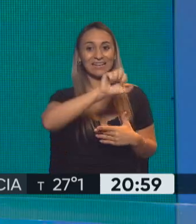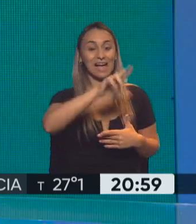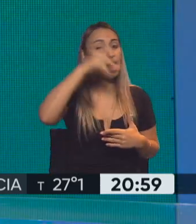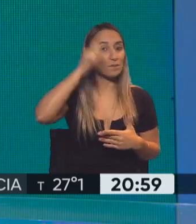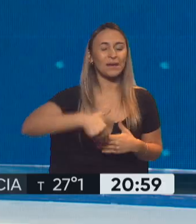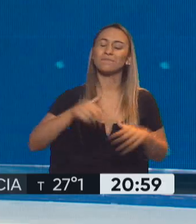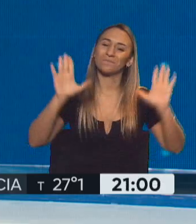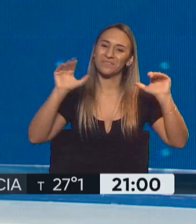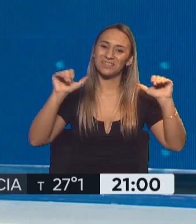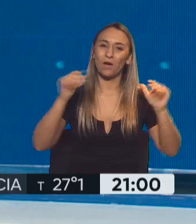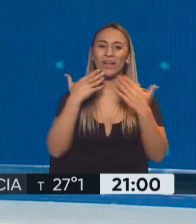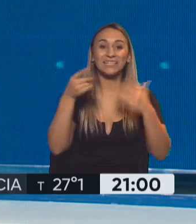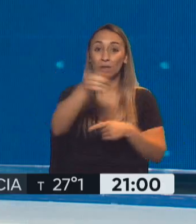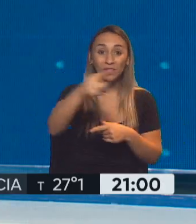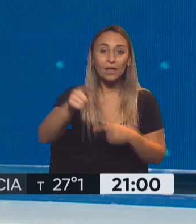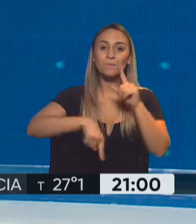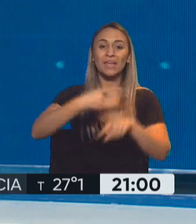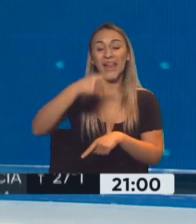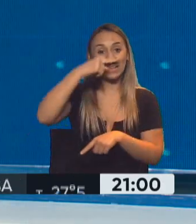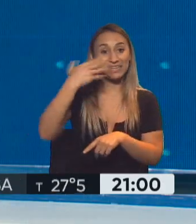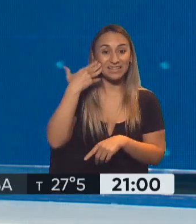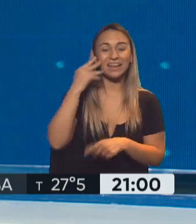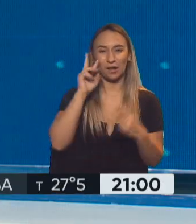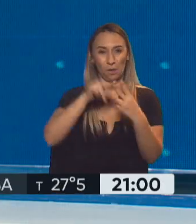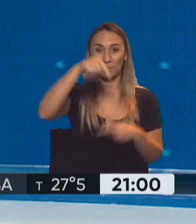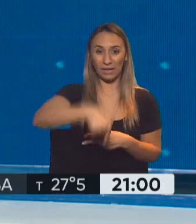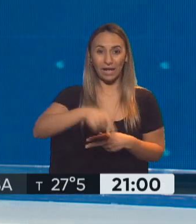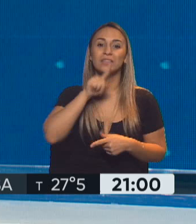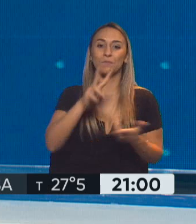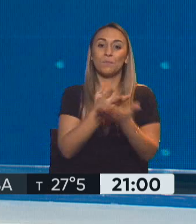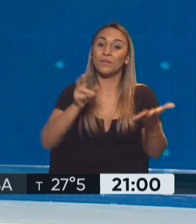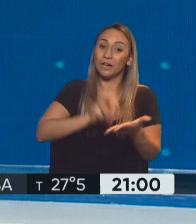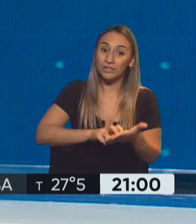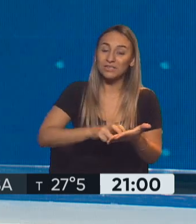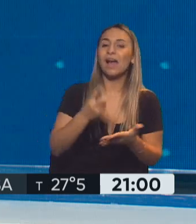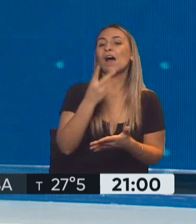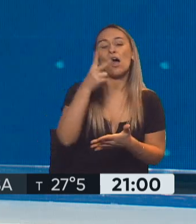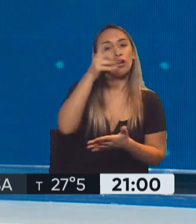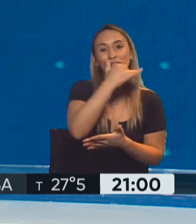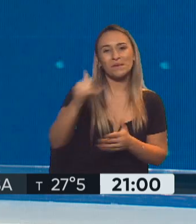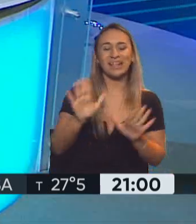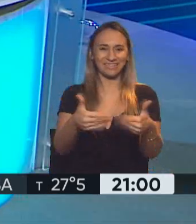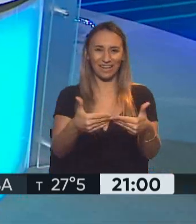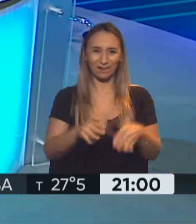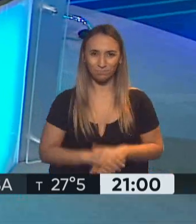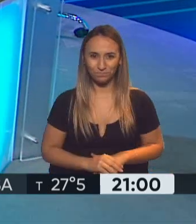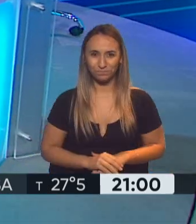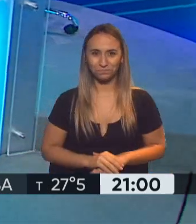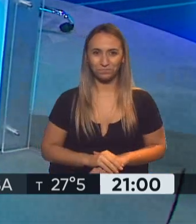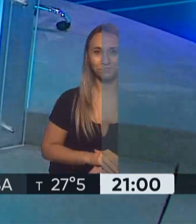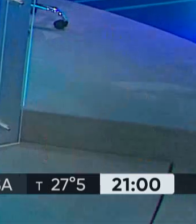damos gracias a ustedes es mañana 19 horas aquí estaremos nuevamente con televisión pública noticias 2030 con cierre eso